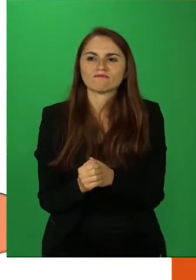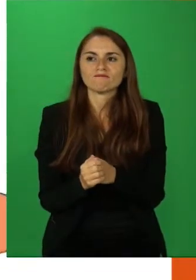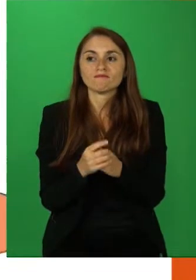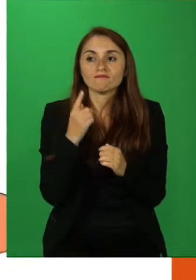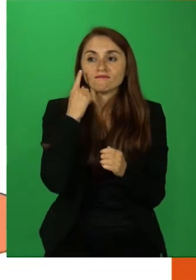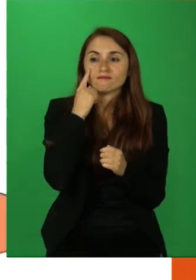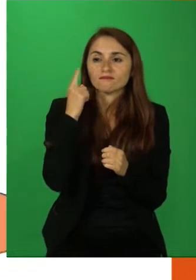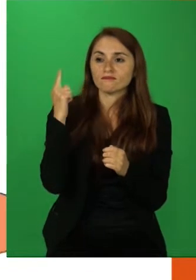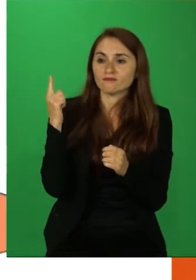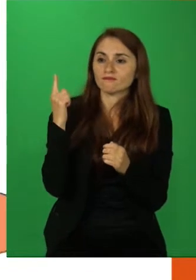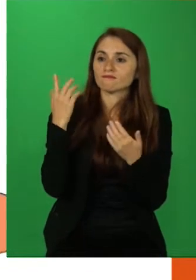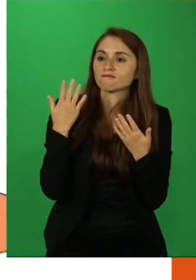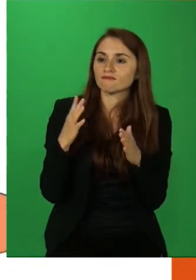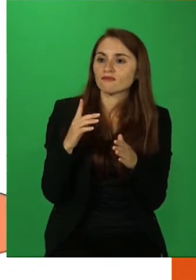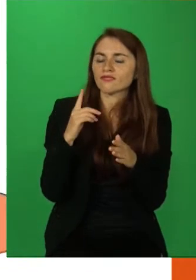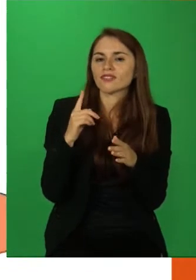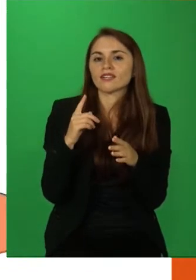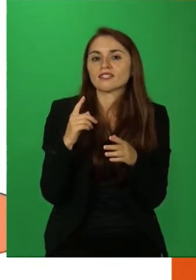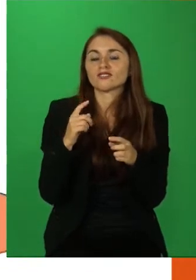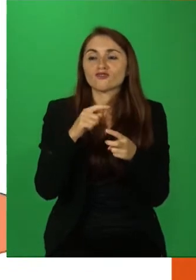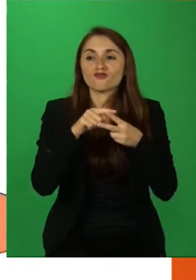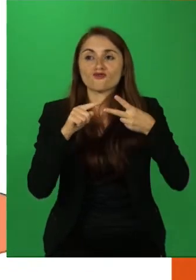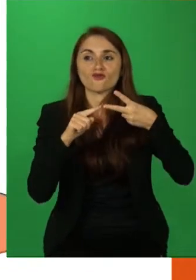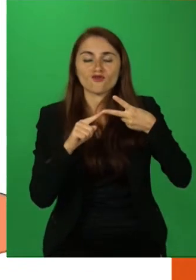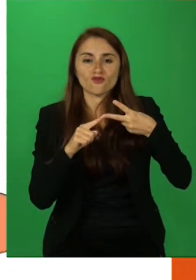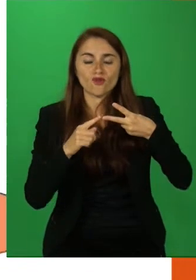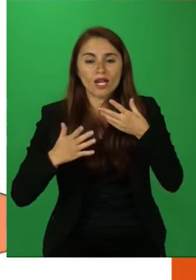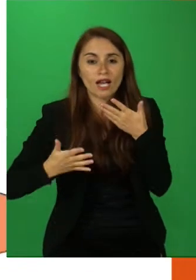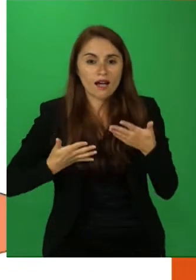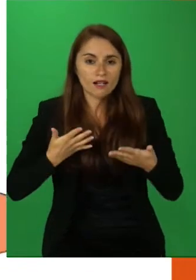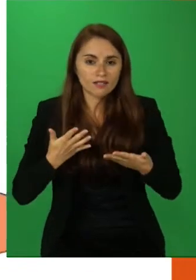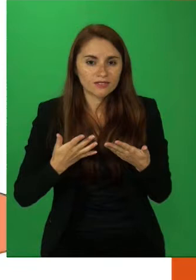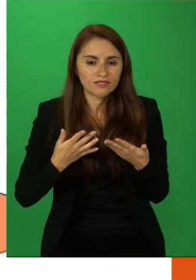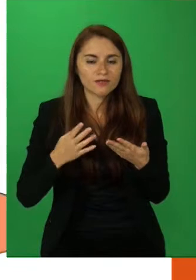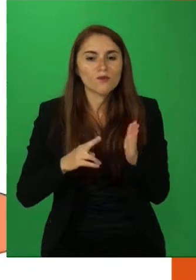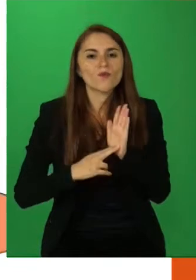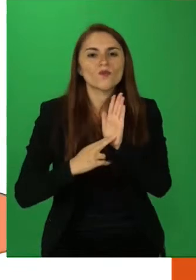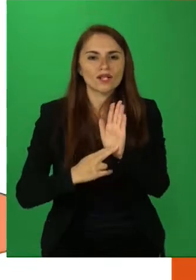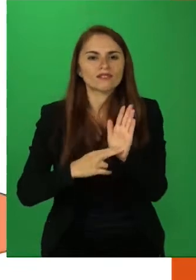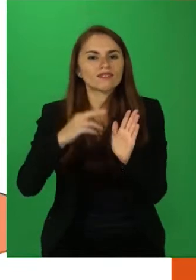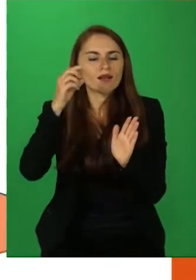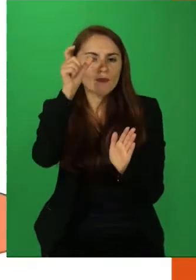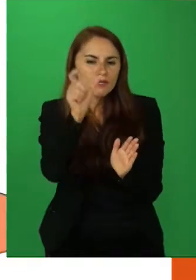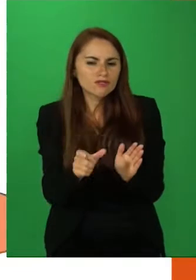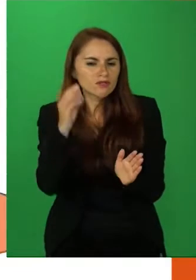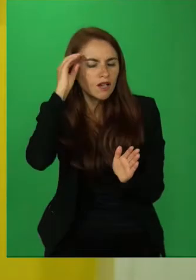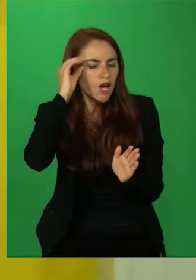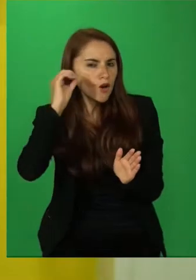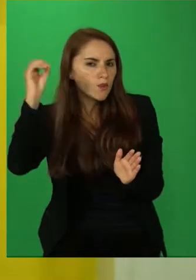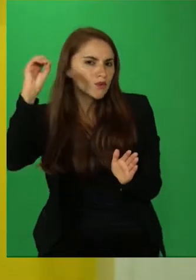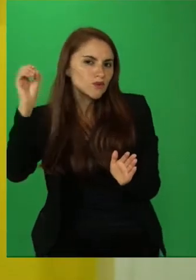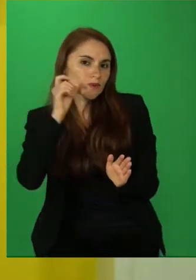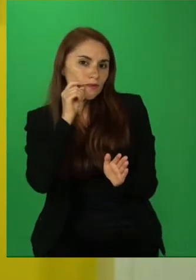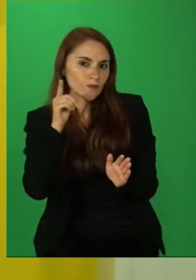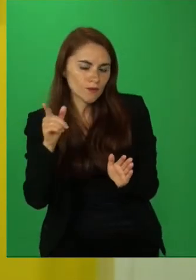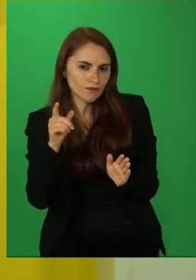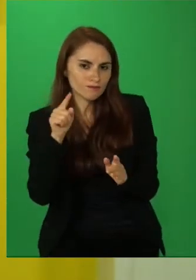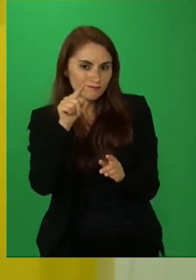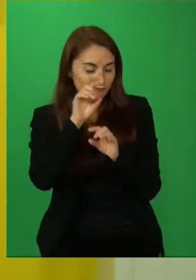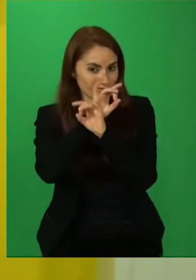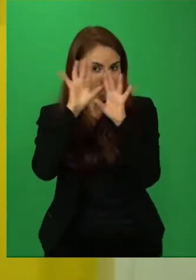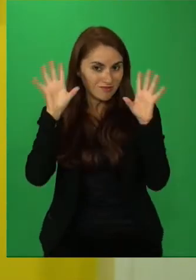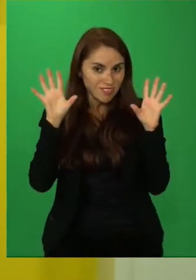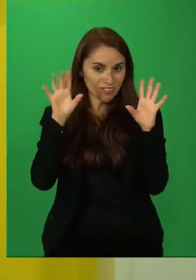Acá, tal como te decía, estos modalizadores denotan opinión. ¿Te va quedando claro? Si no,